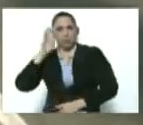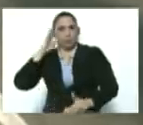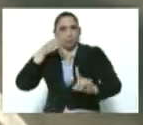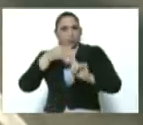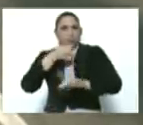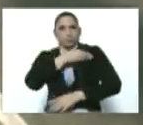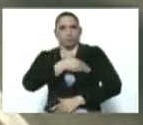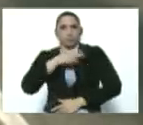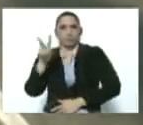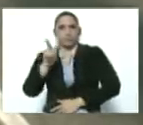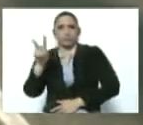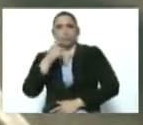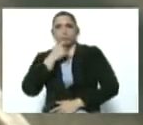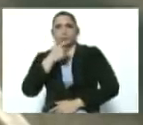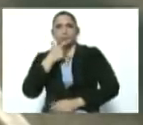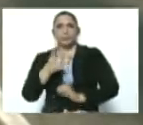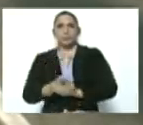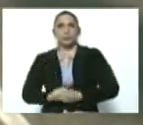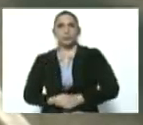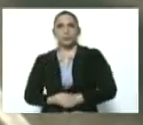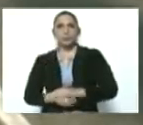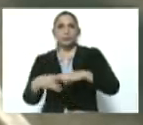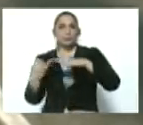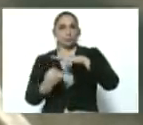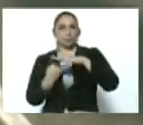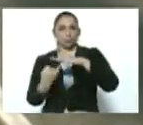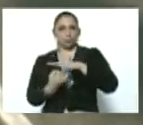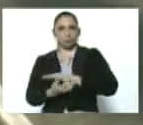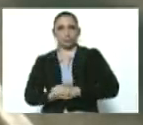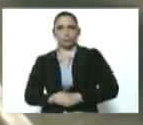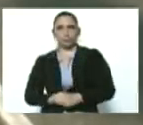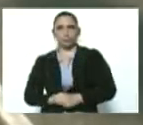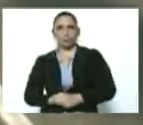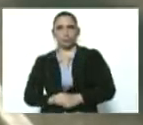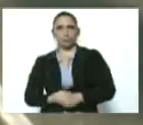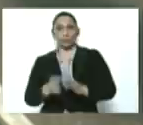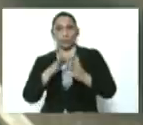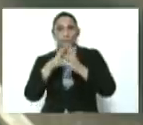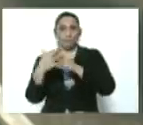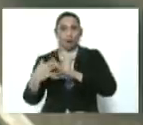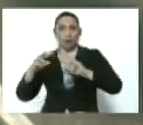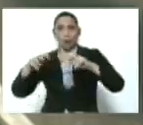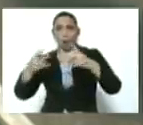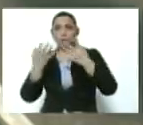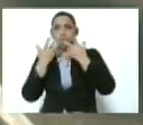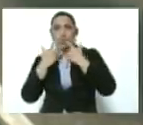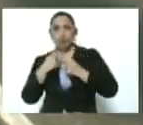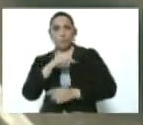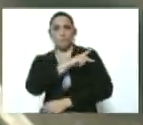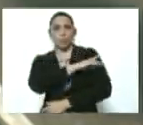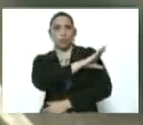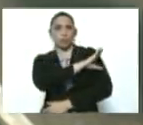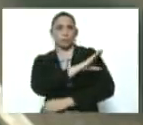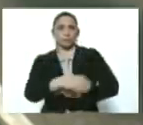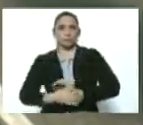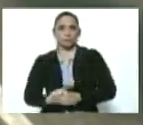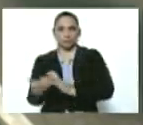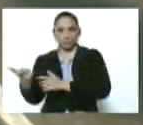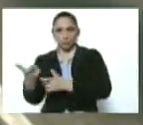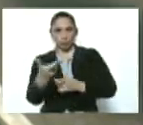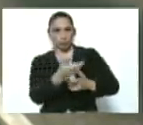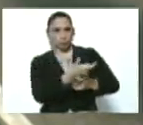la misión venezuela bella con las instituciones de barrio navarro del color protección civil los bomberos